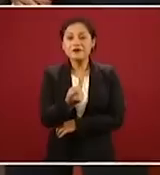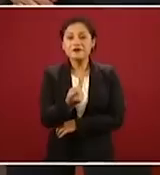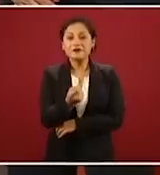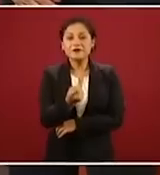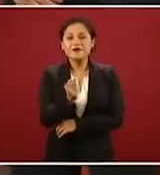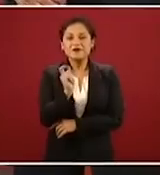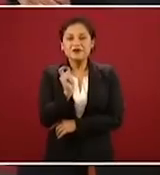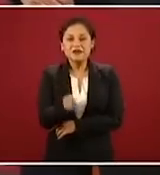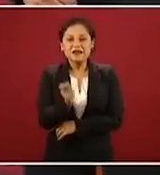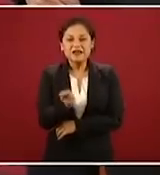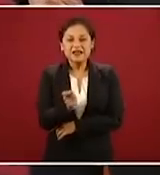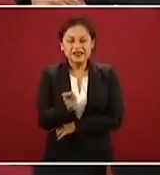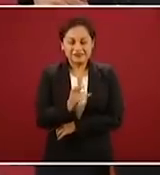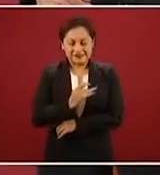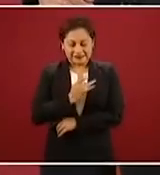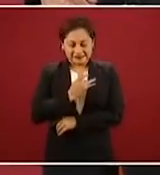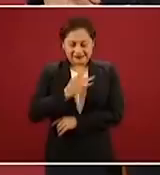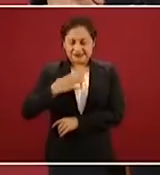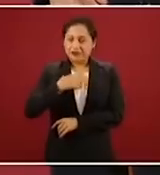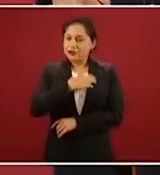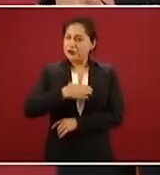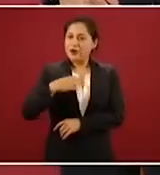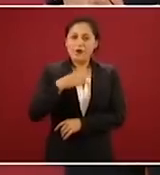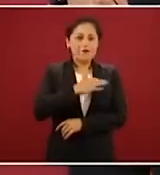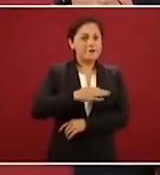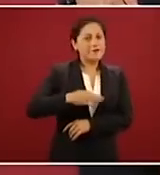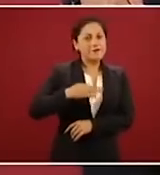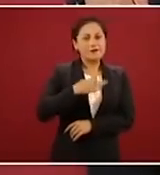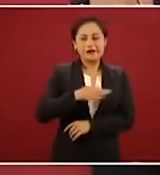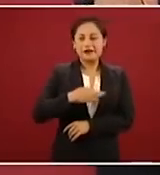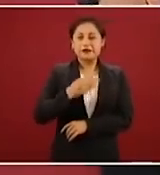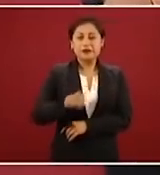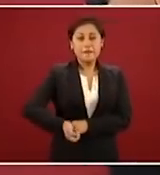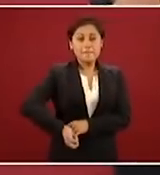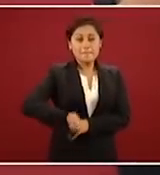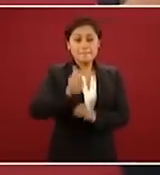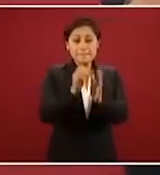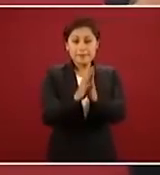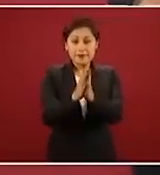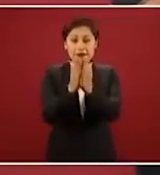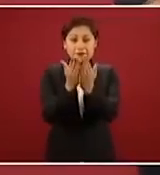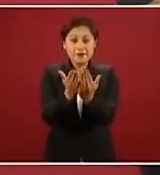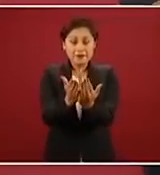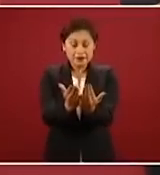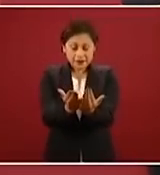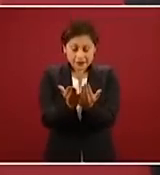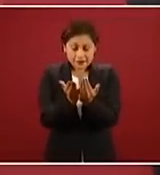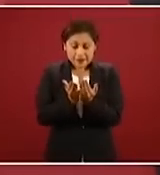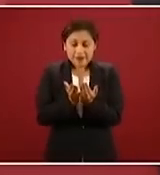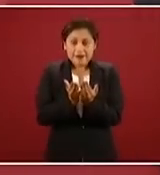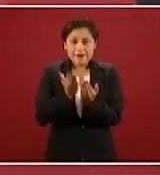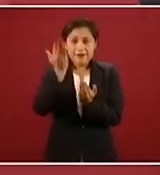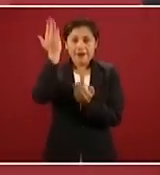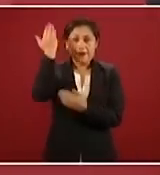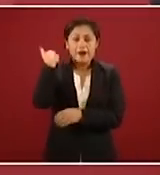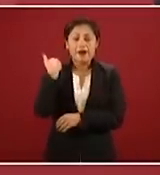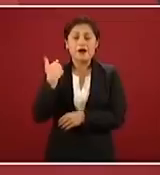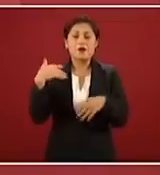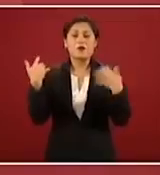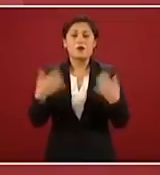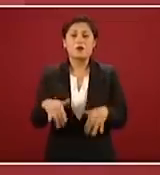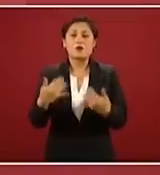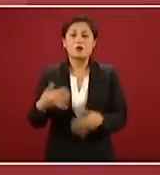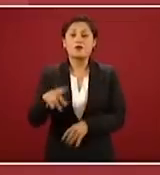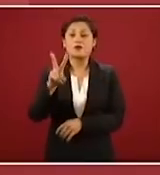de tener en mis manos el primer libro de texto gratuito en